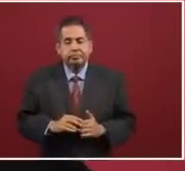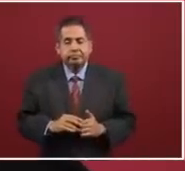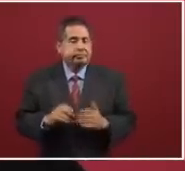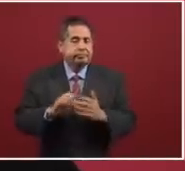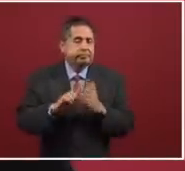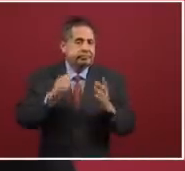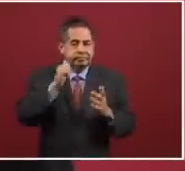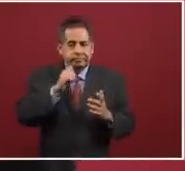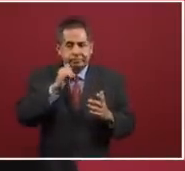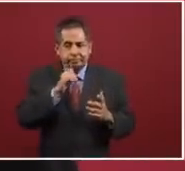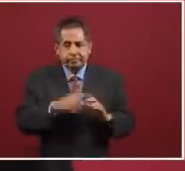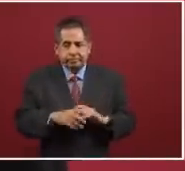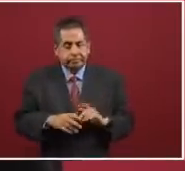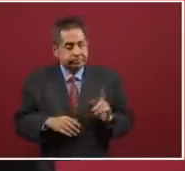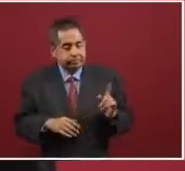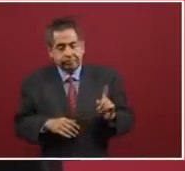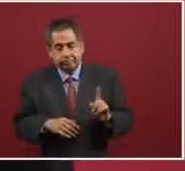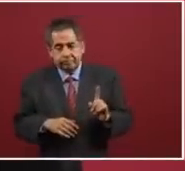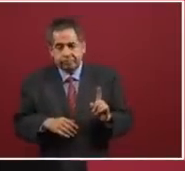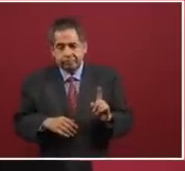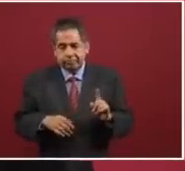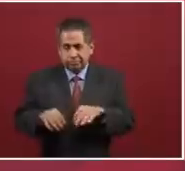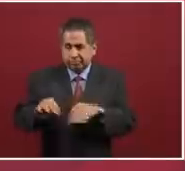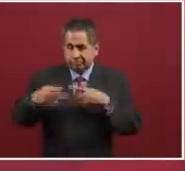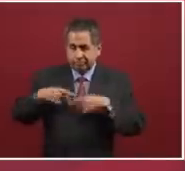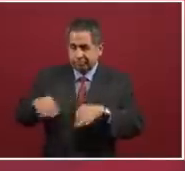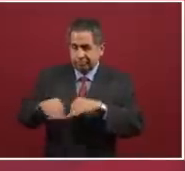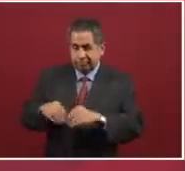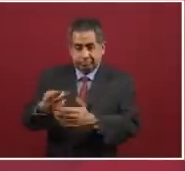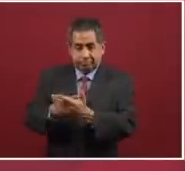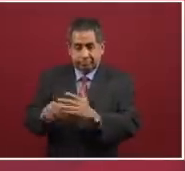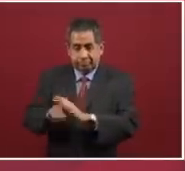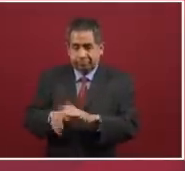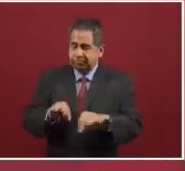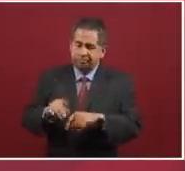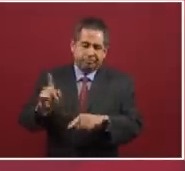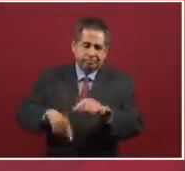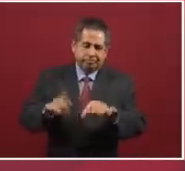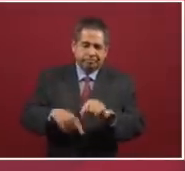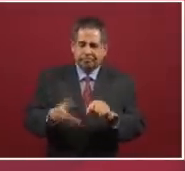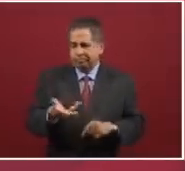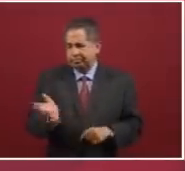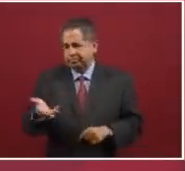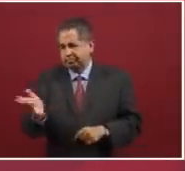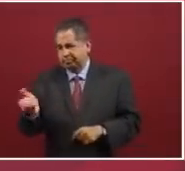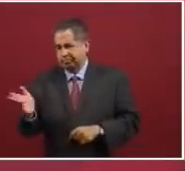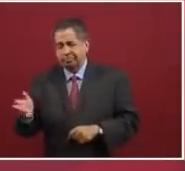siempre era despedir trabajadores de base, los